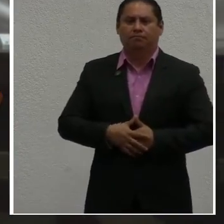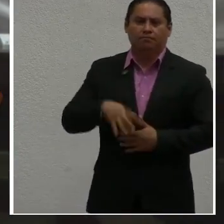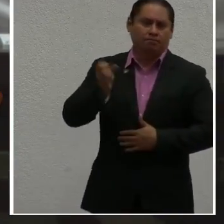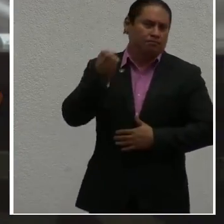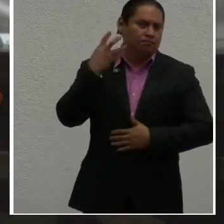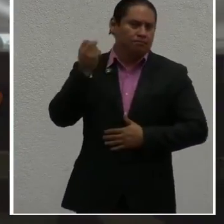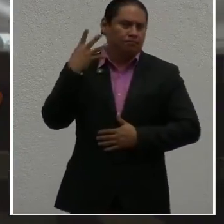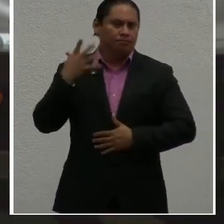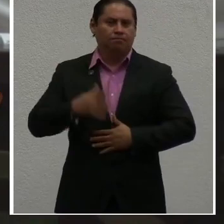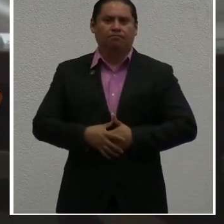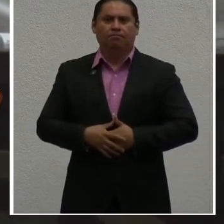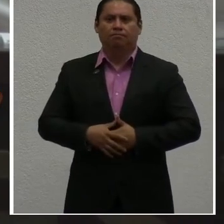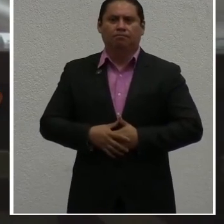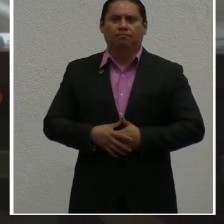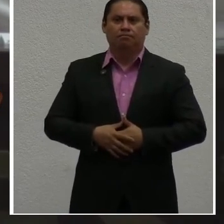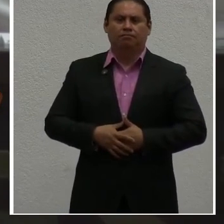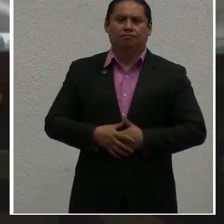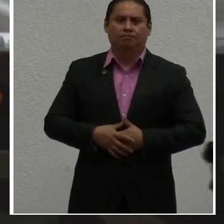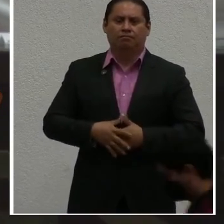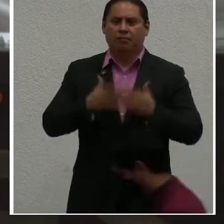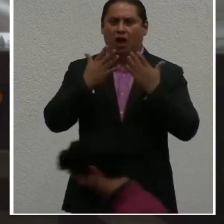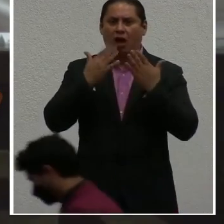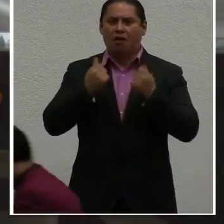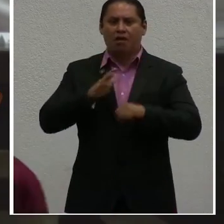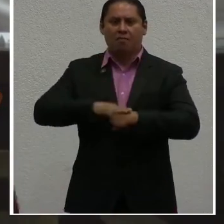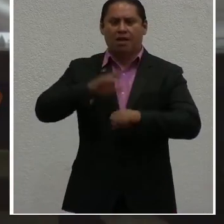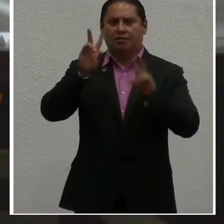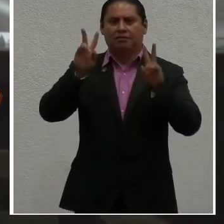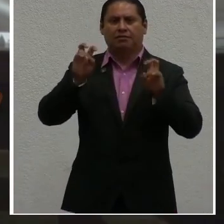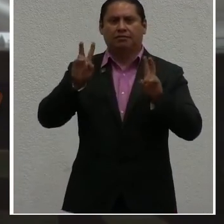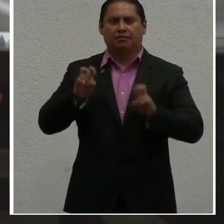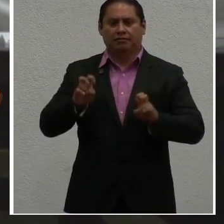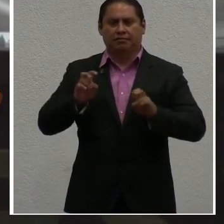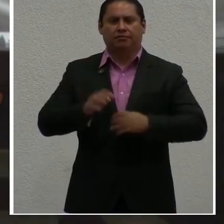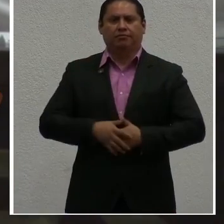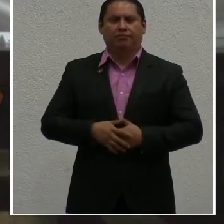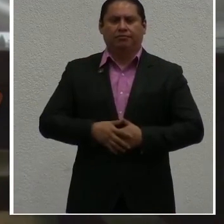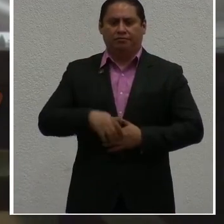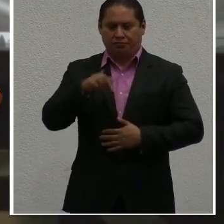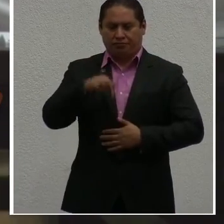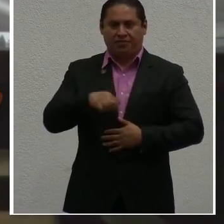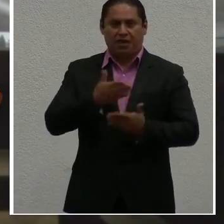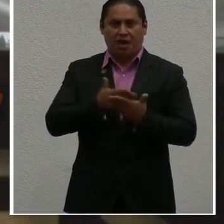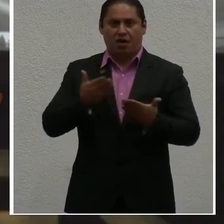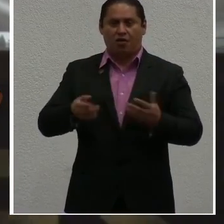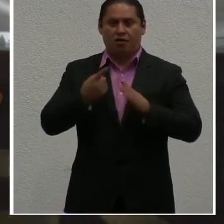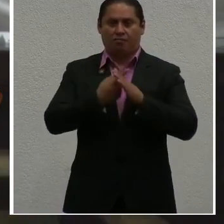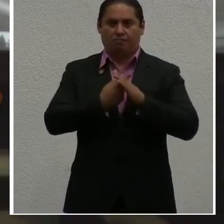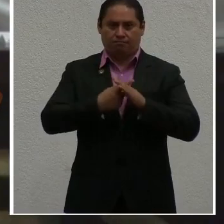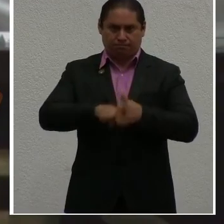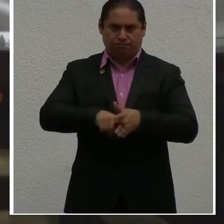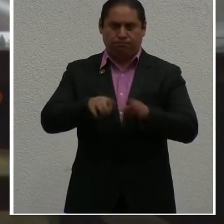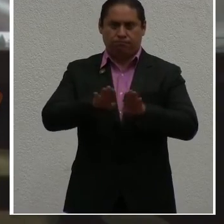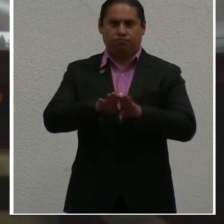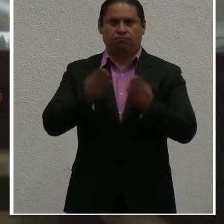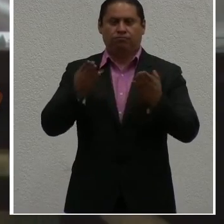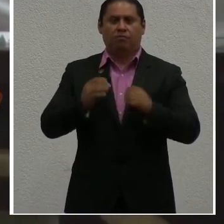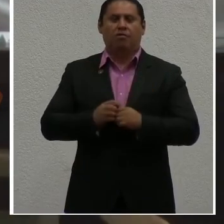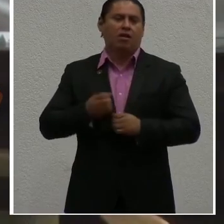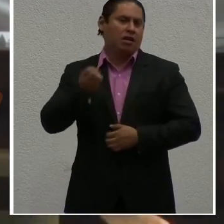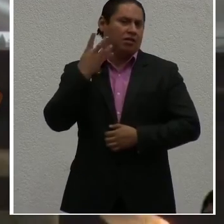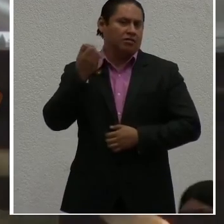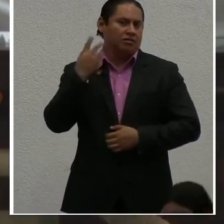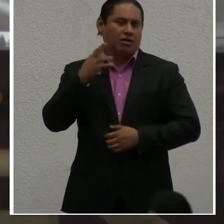asamblea, habiéndose agotado los asuntos que motivaron la apertura del primer periodo extraordinario de